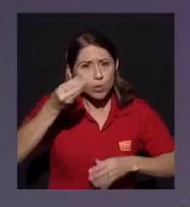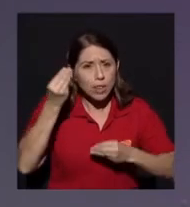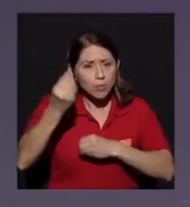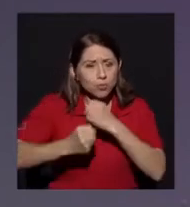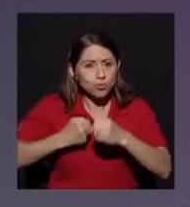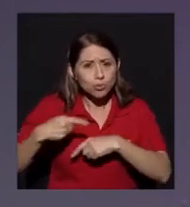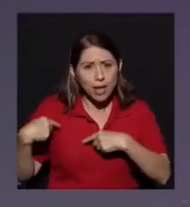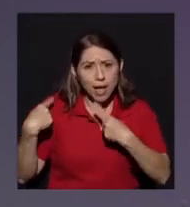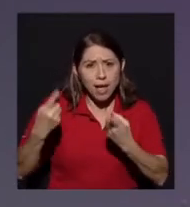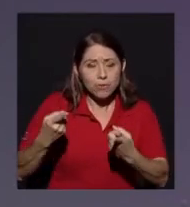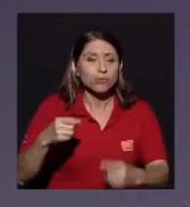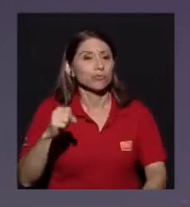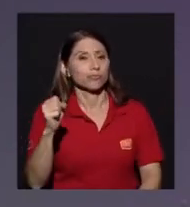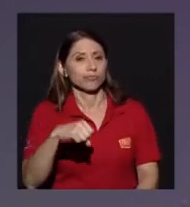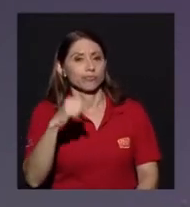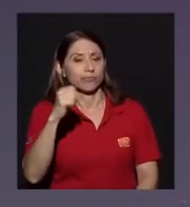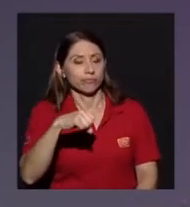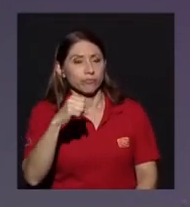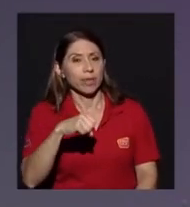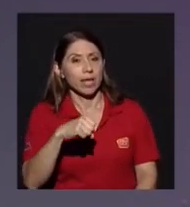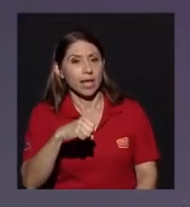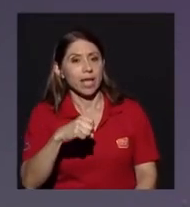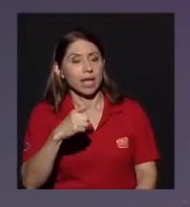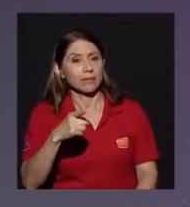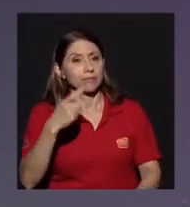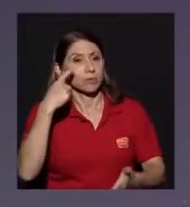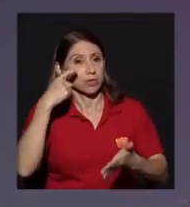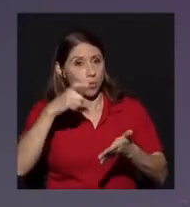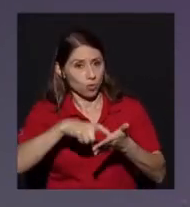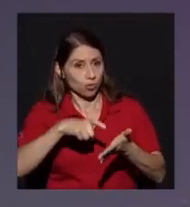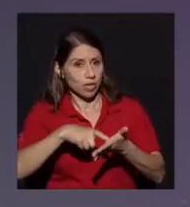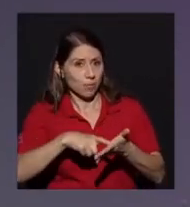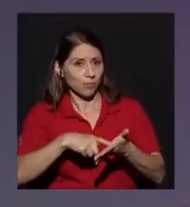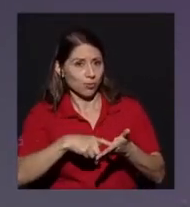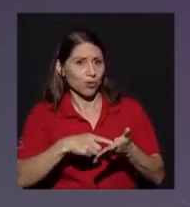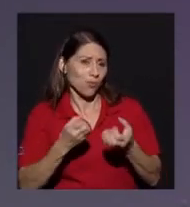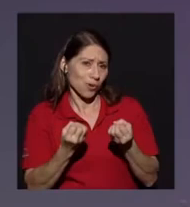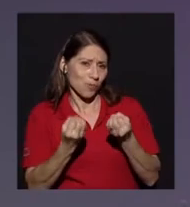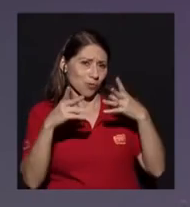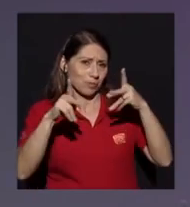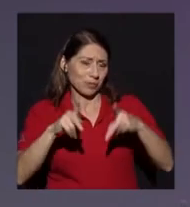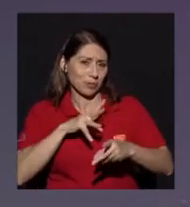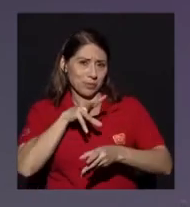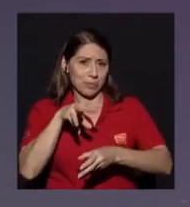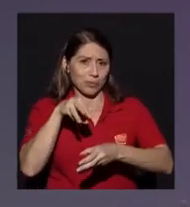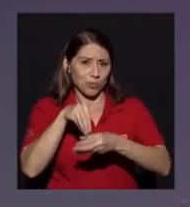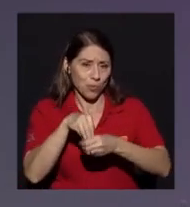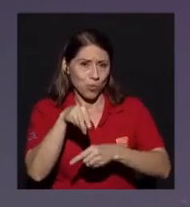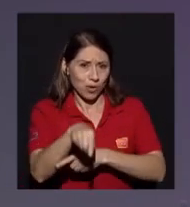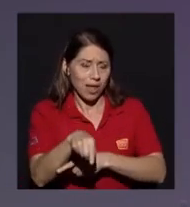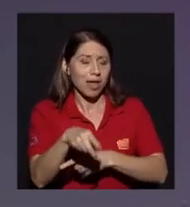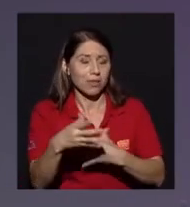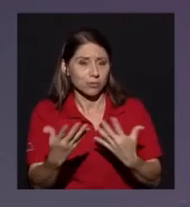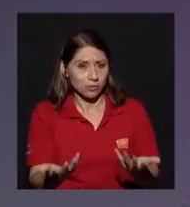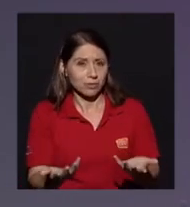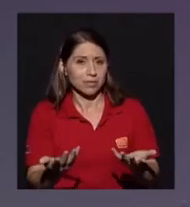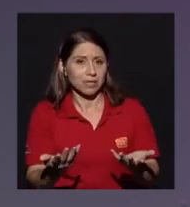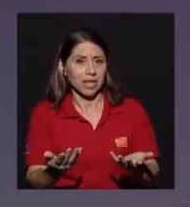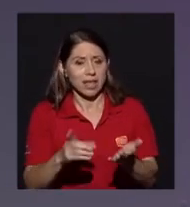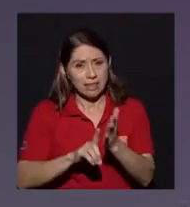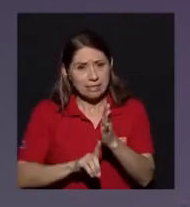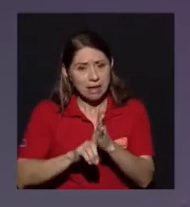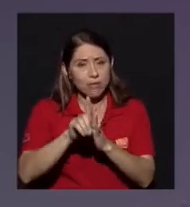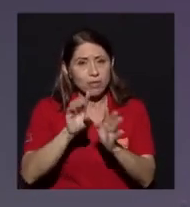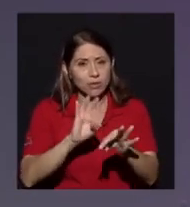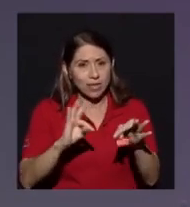claro precisamente y reconocemos porque hemos estado involucrados en algún sentido desarrollando